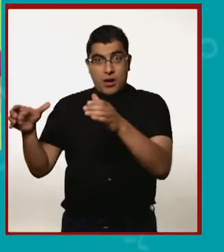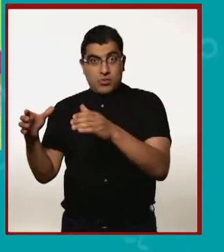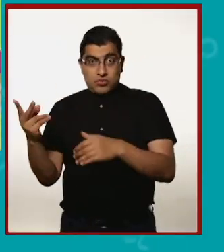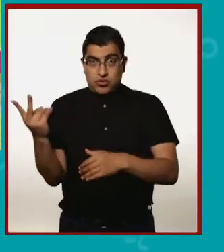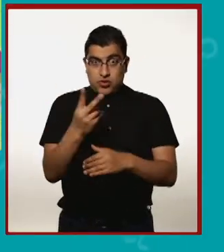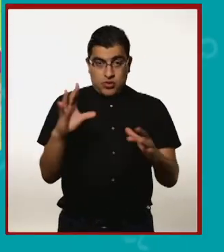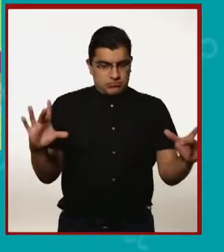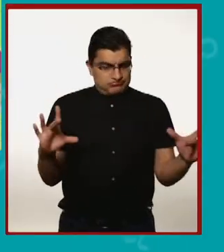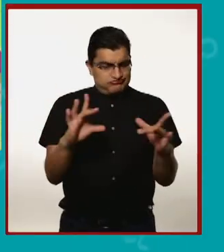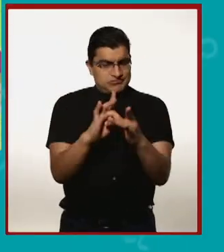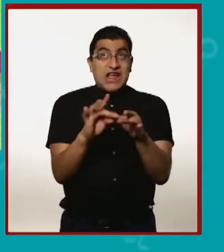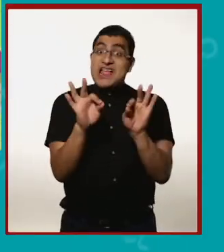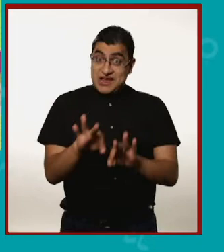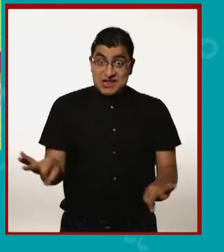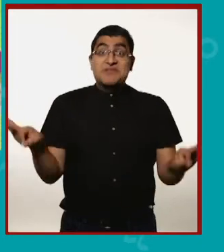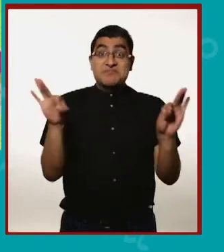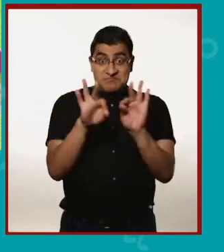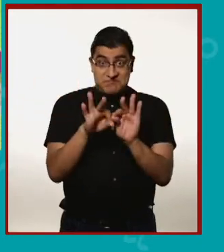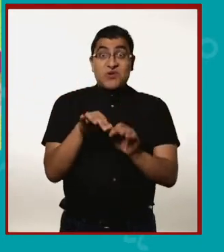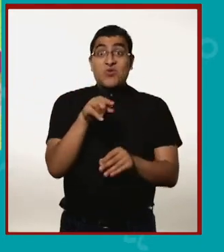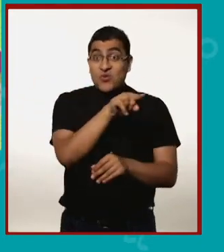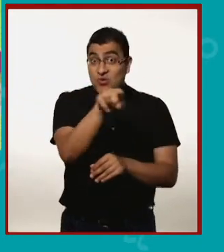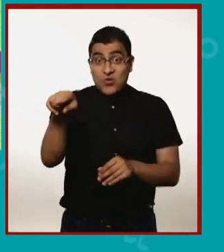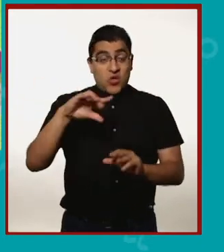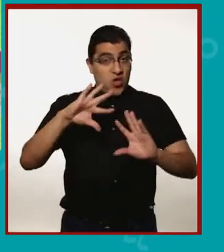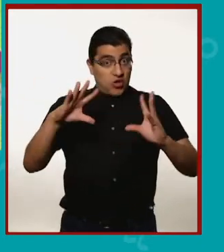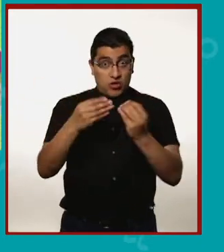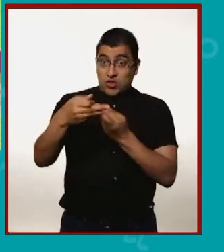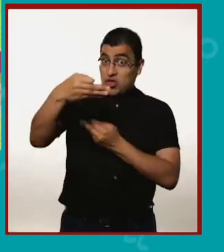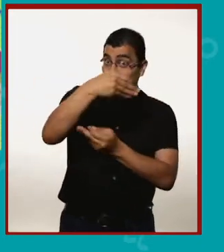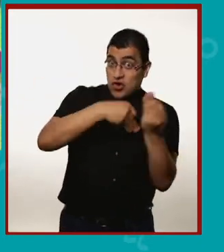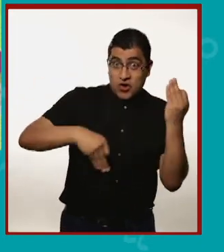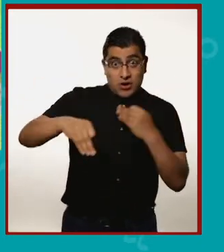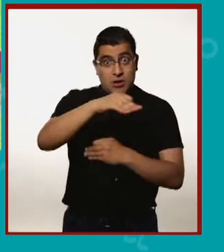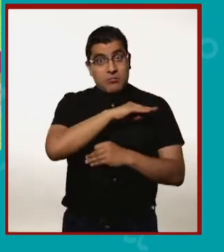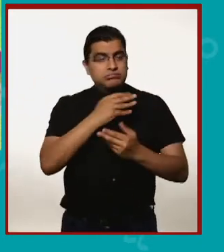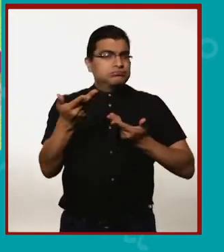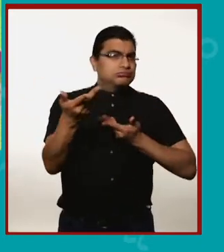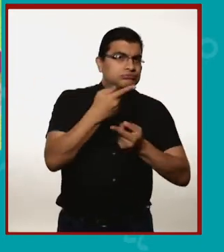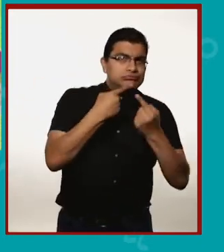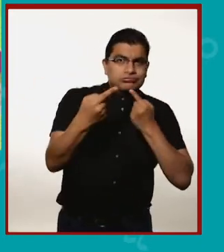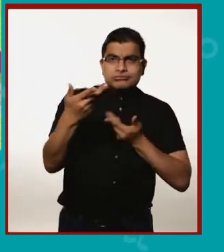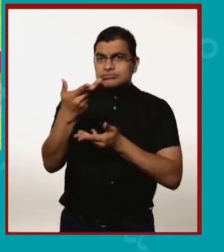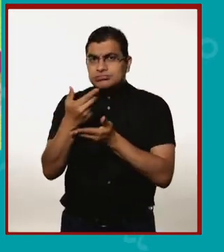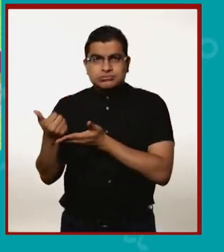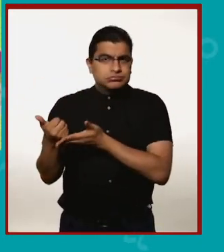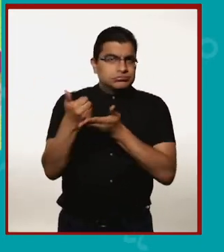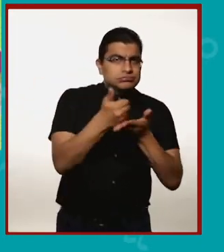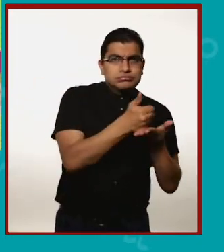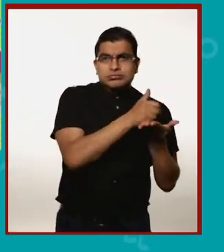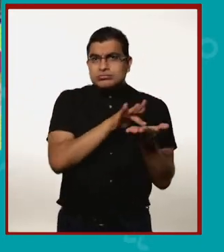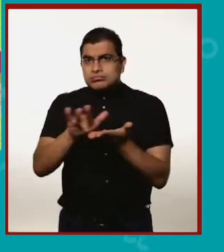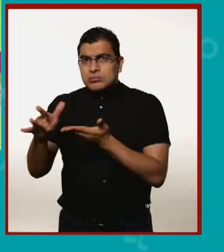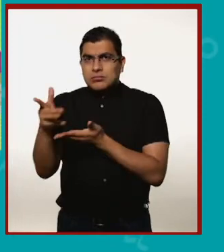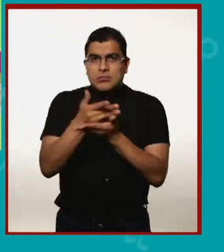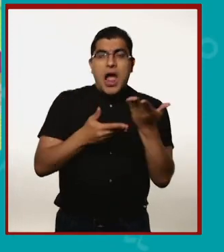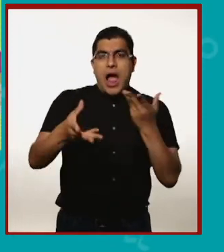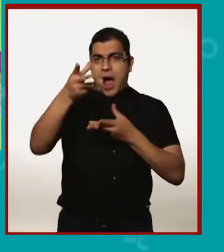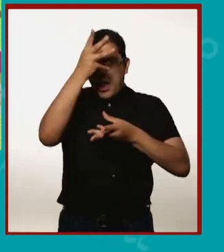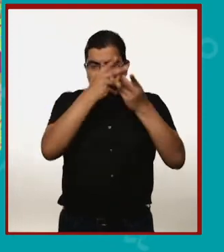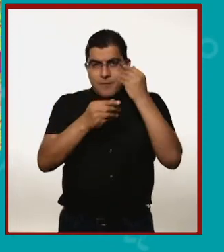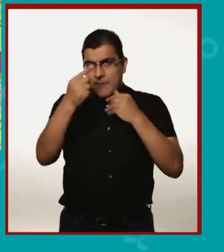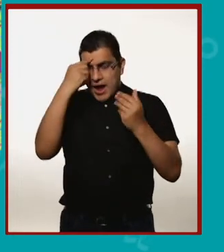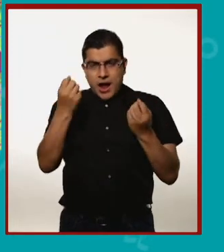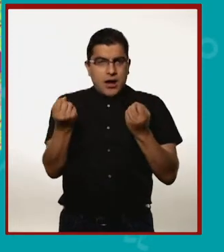Escuela y comunidad tienen una relación importante en la que todas y todos podemos dialogar, aportar y aprender